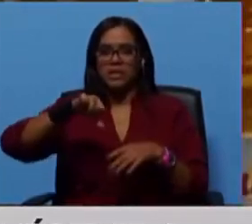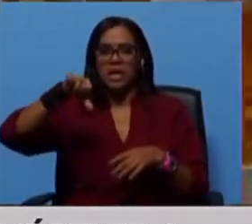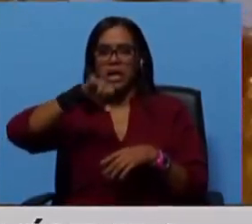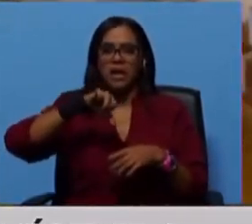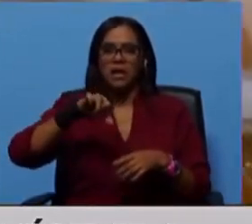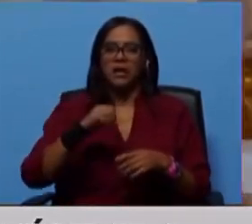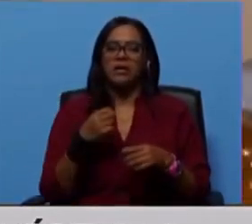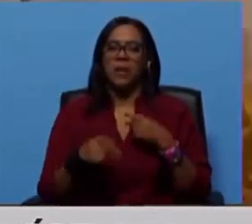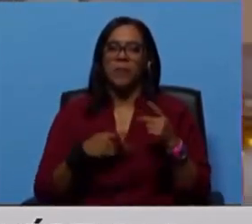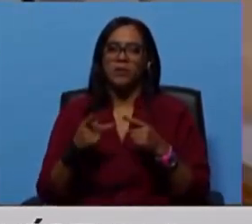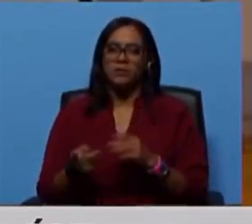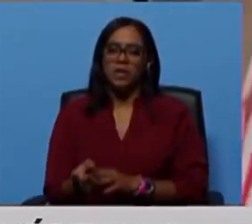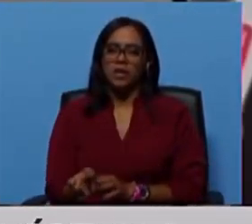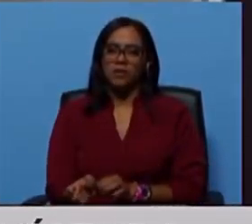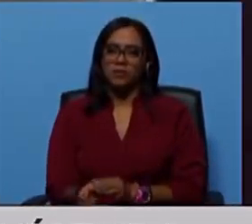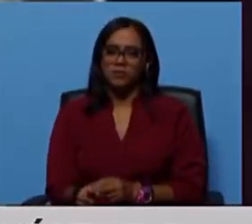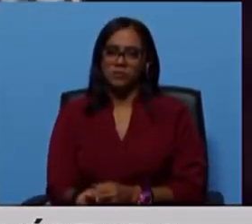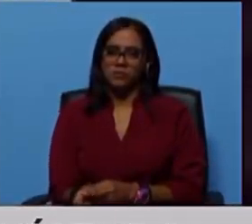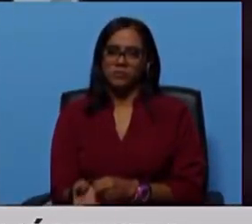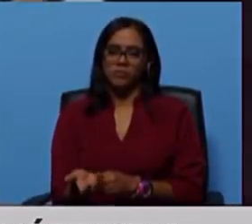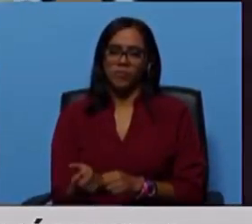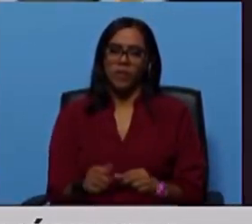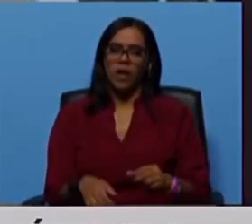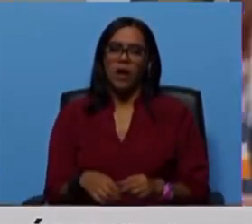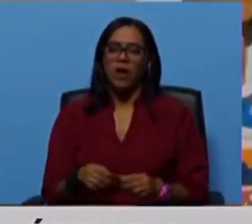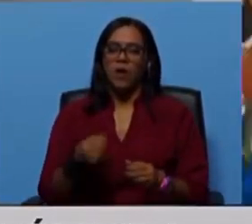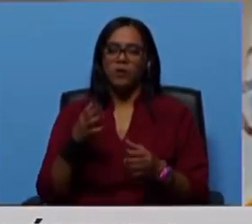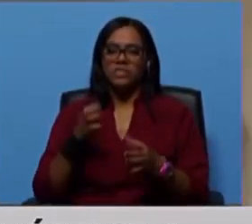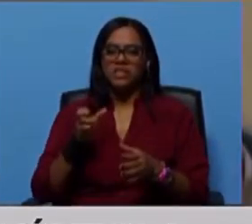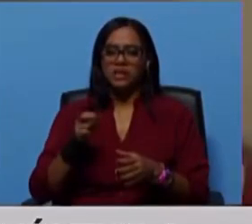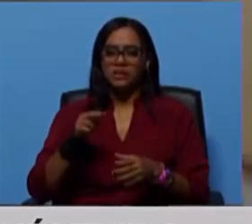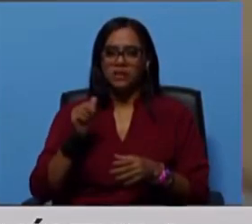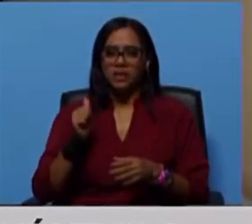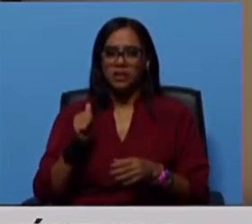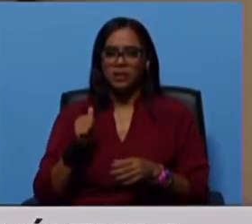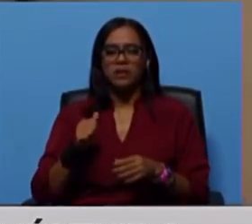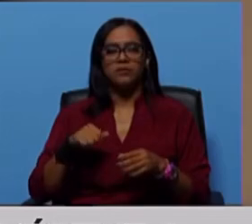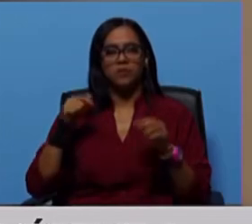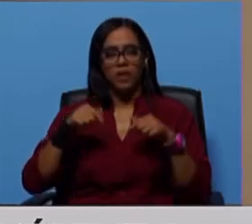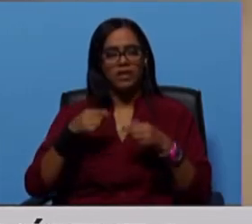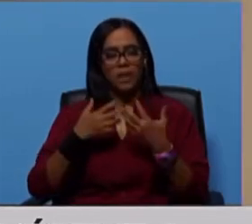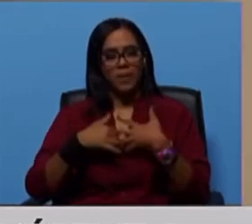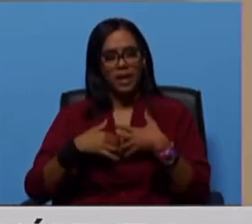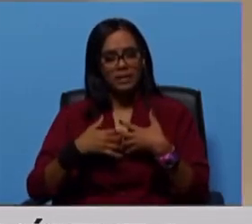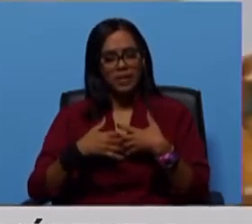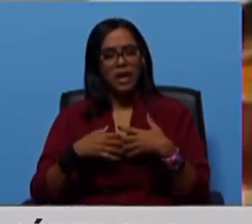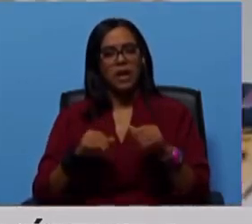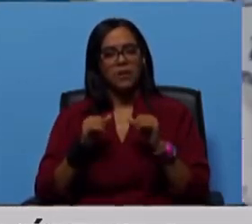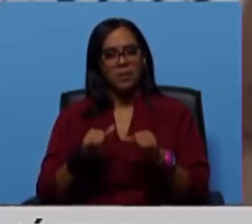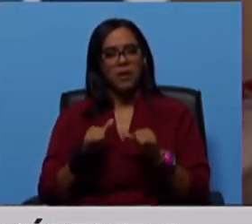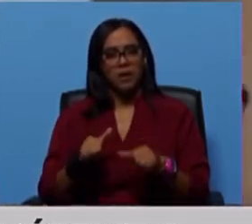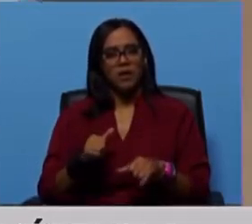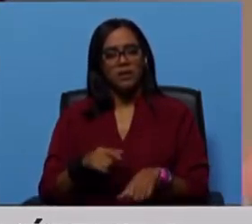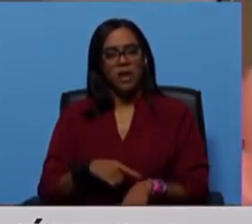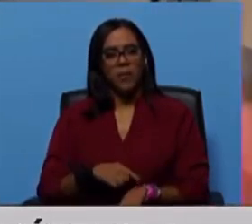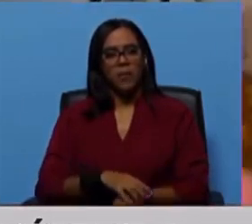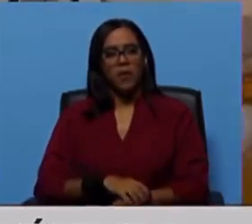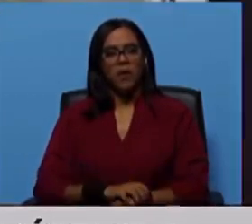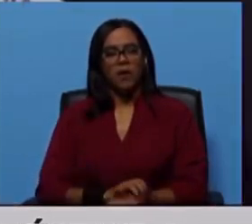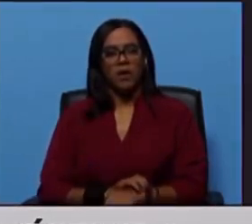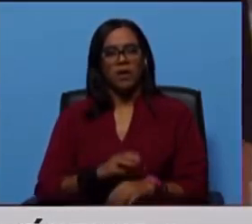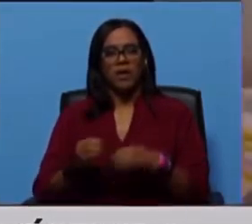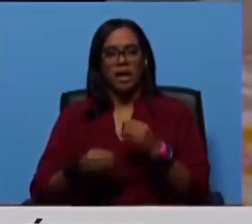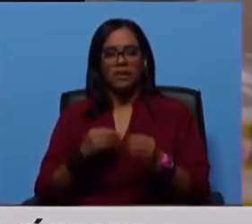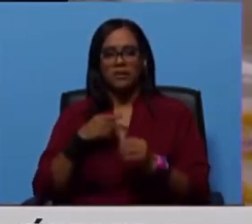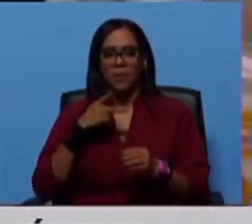que está produciendo esta leche, o en el caso de Nutrichicha, siguen siendo estas empresas rentables al mismo tiempo que hacen este tipo de